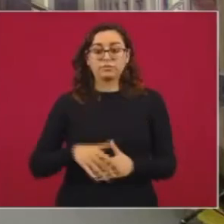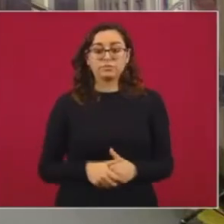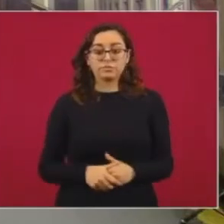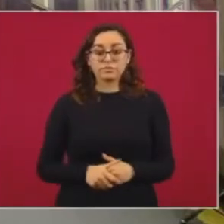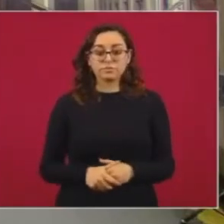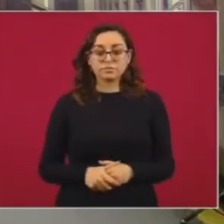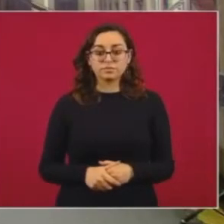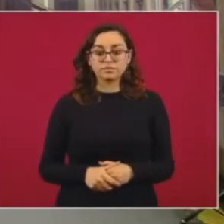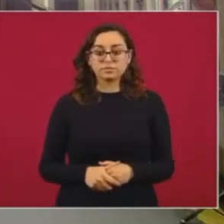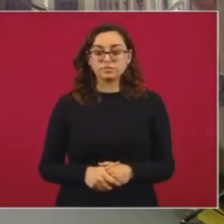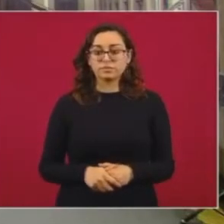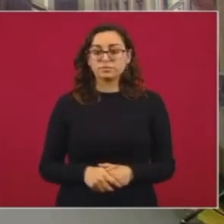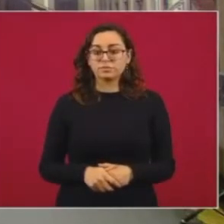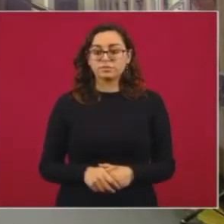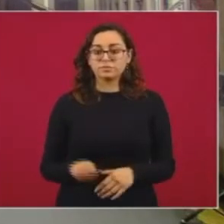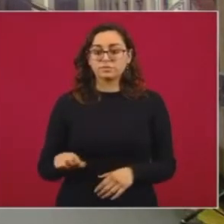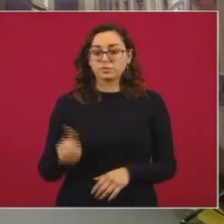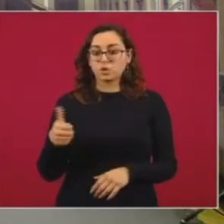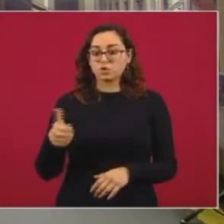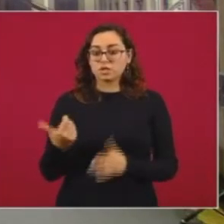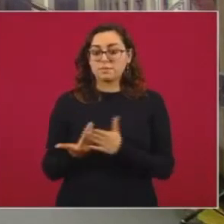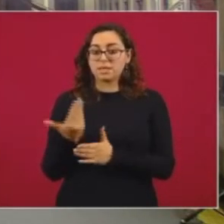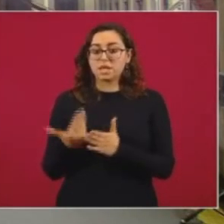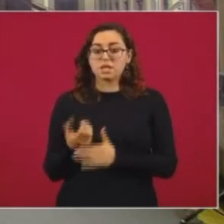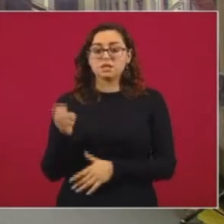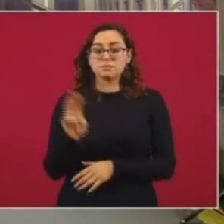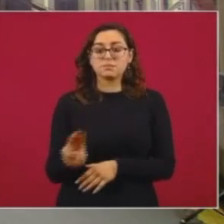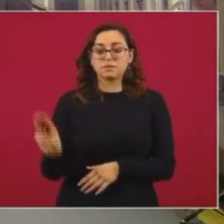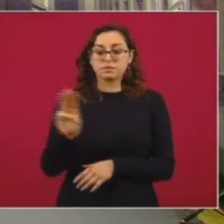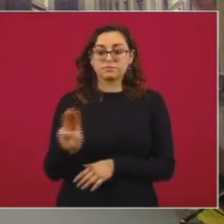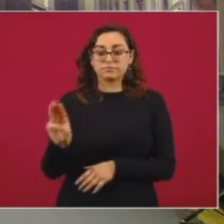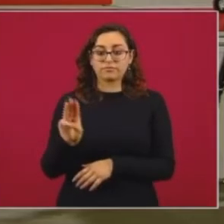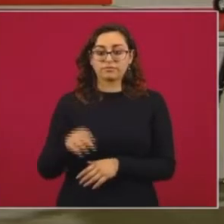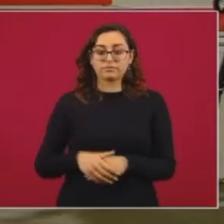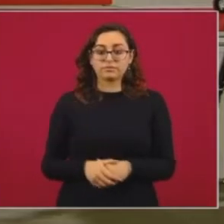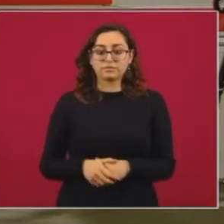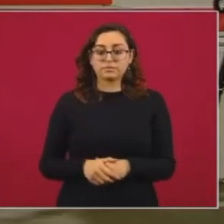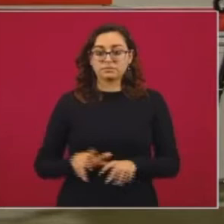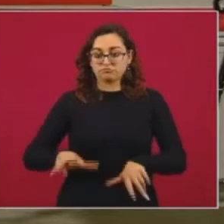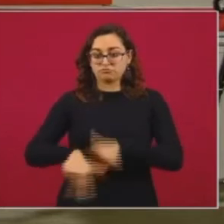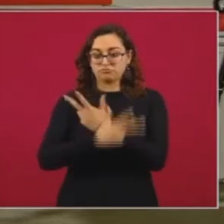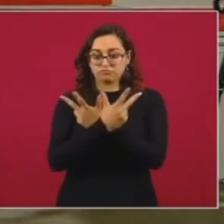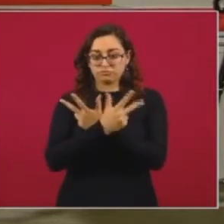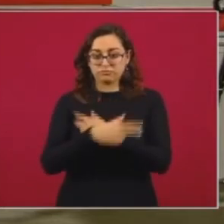El consejo va a ser a las 11 de la mañana, el miércoles. Aquí va a ser por vía virtual.